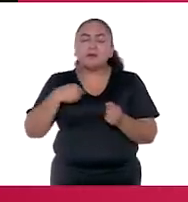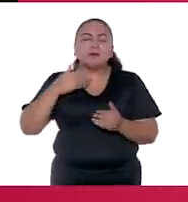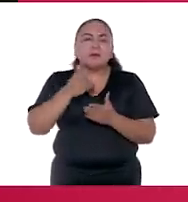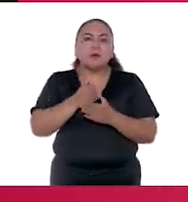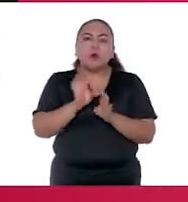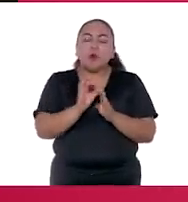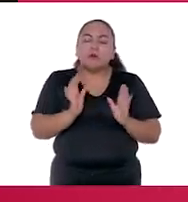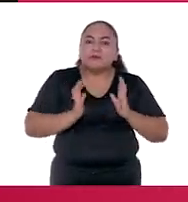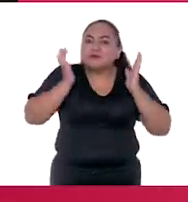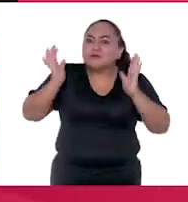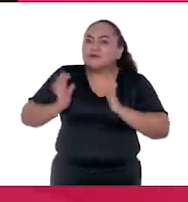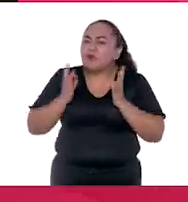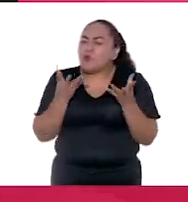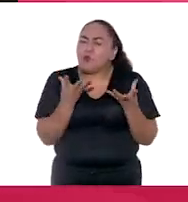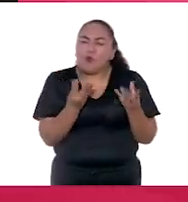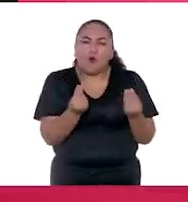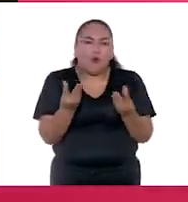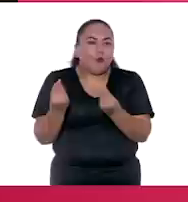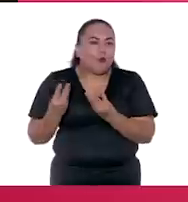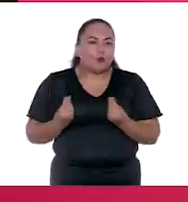sorpresas.